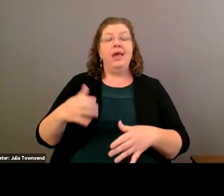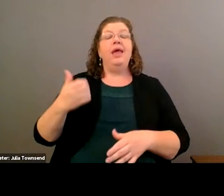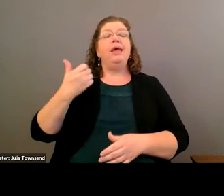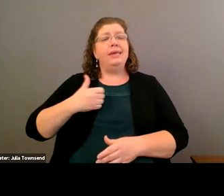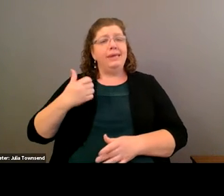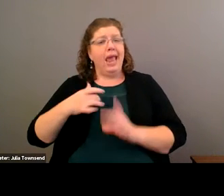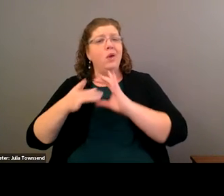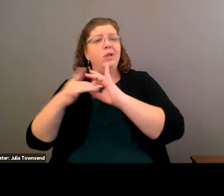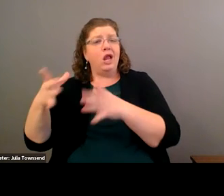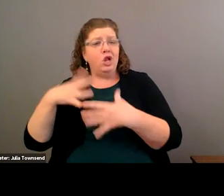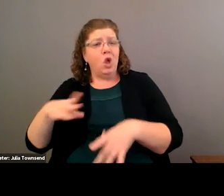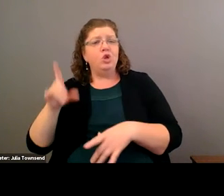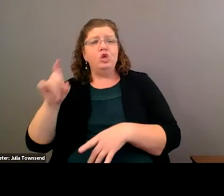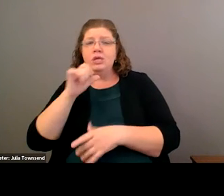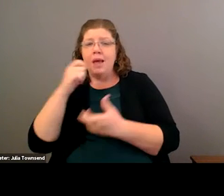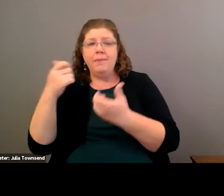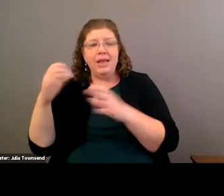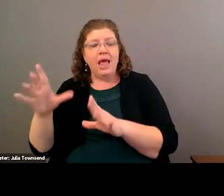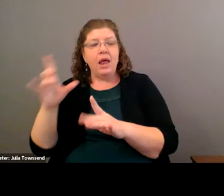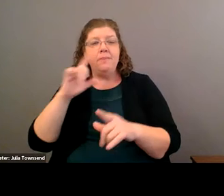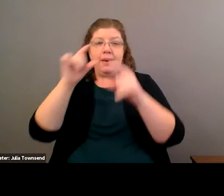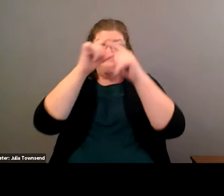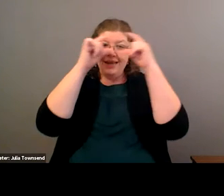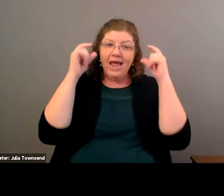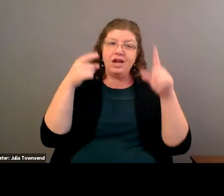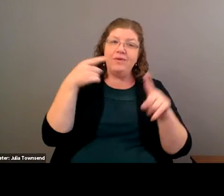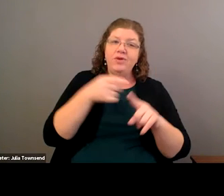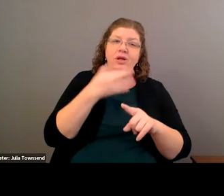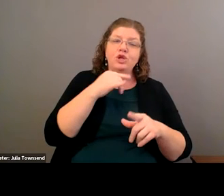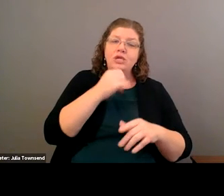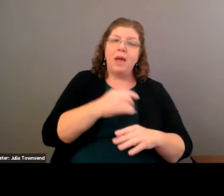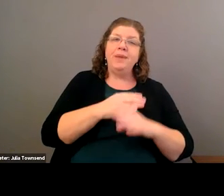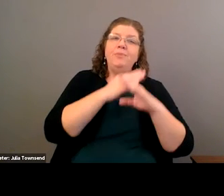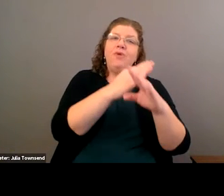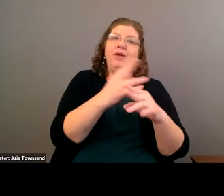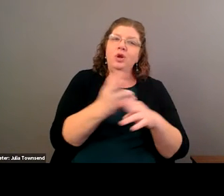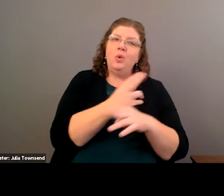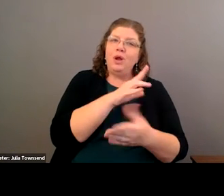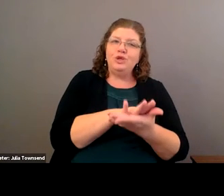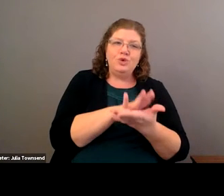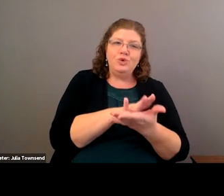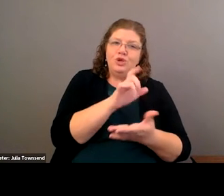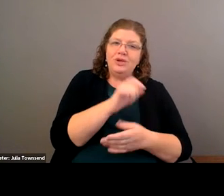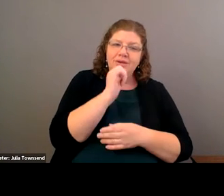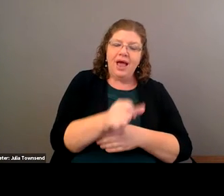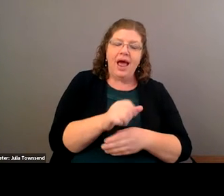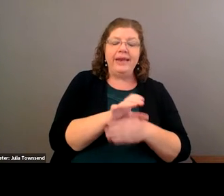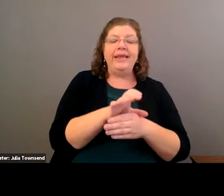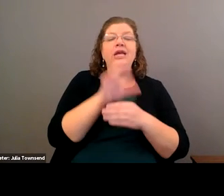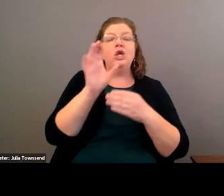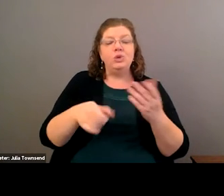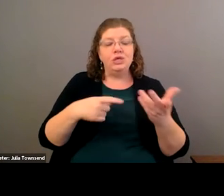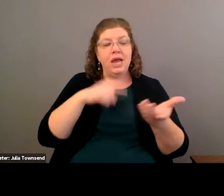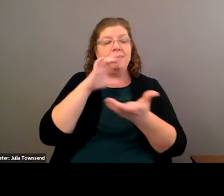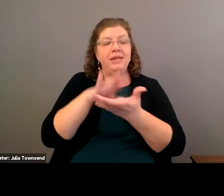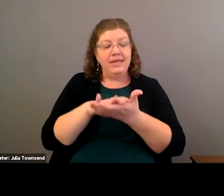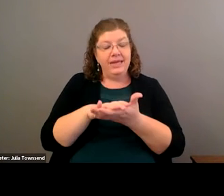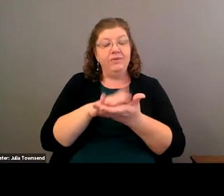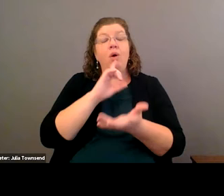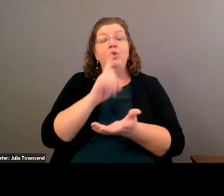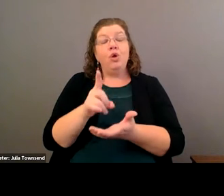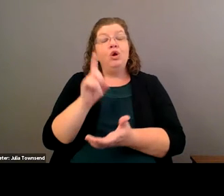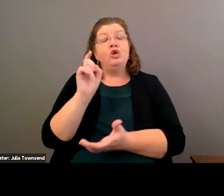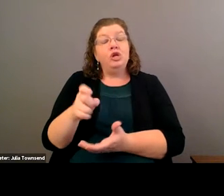parte de una pandilla. Pero no se les debe tampoco prohibir cierta